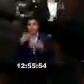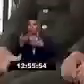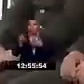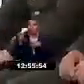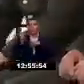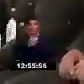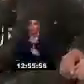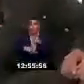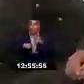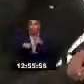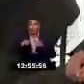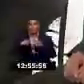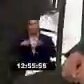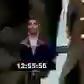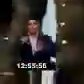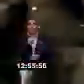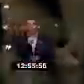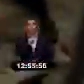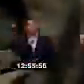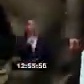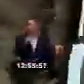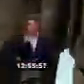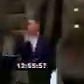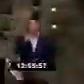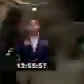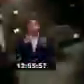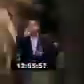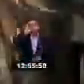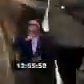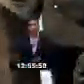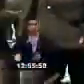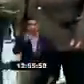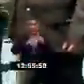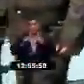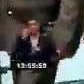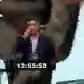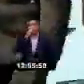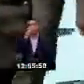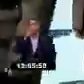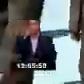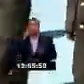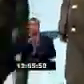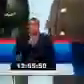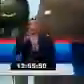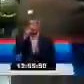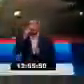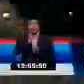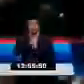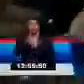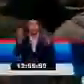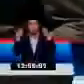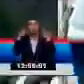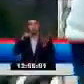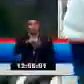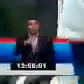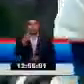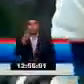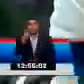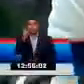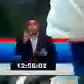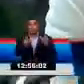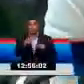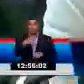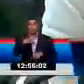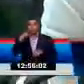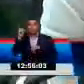procesados en lugar de los presuntos delincuentes. Se trata de 5 agentes antinarcóticos demandados por un operativo en Guayaquil. 11 personas